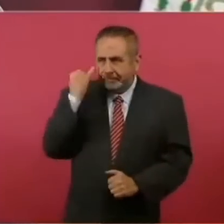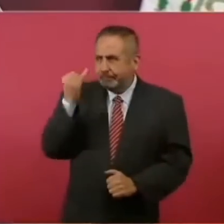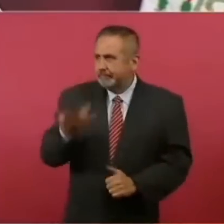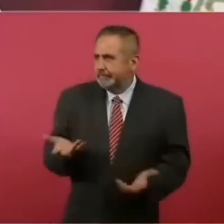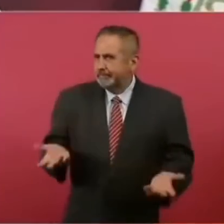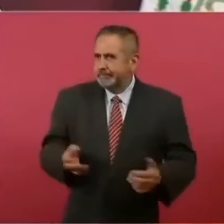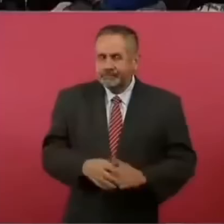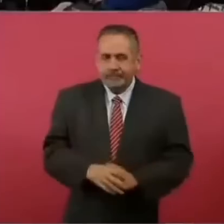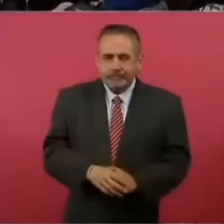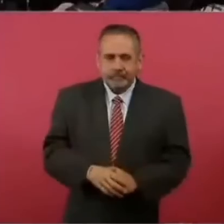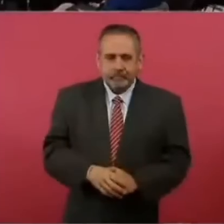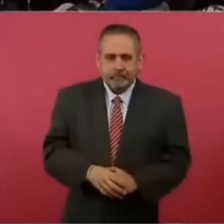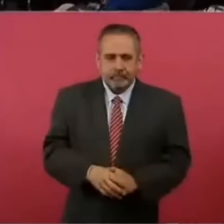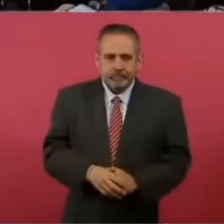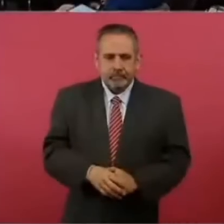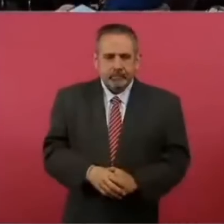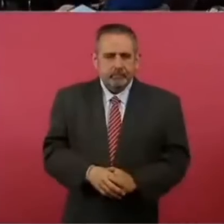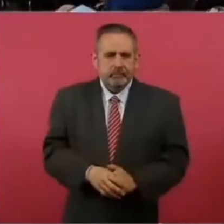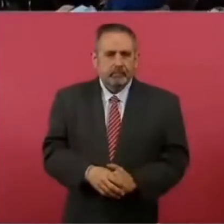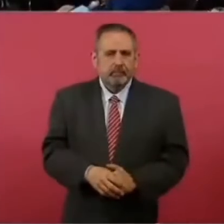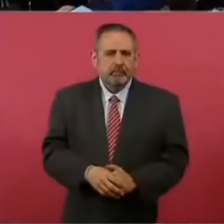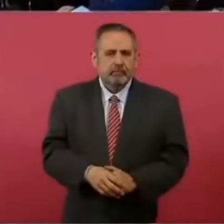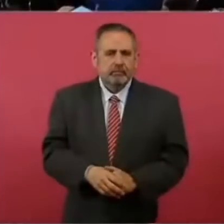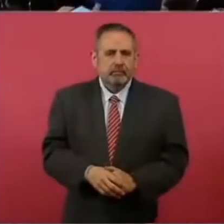Imagínense, yo nada más